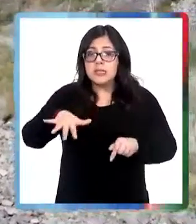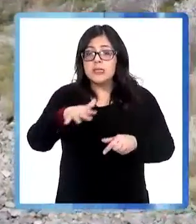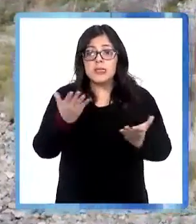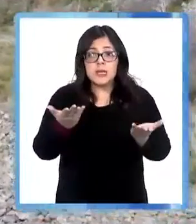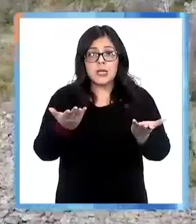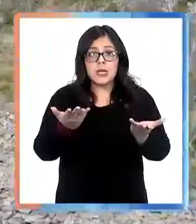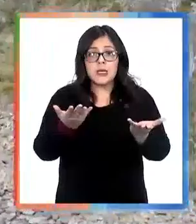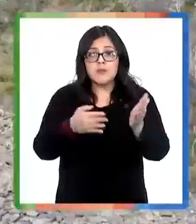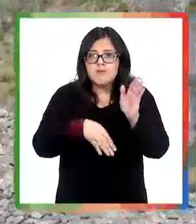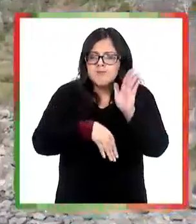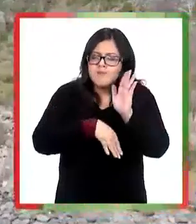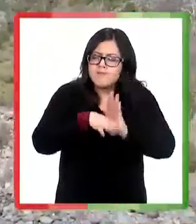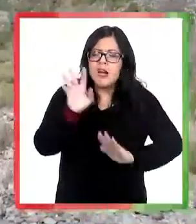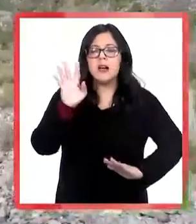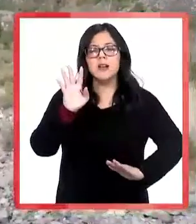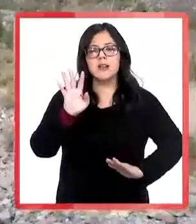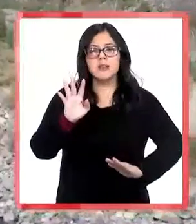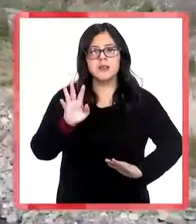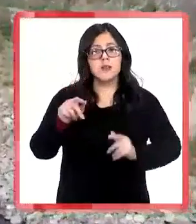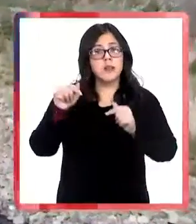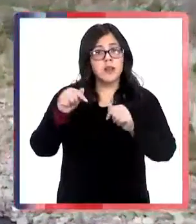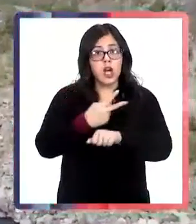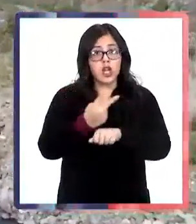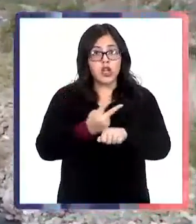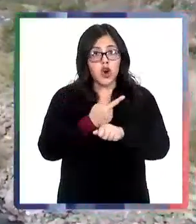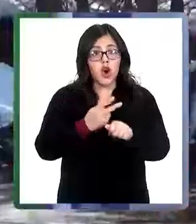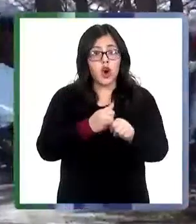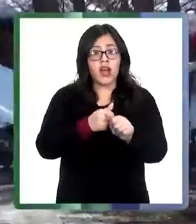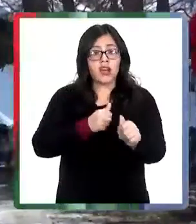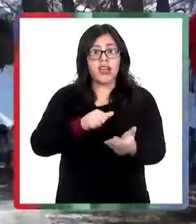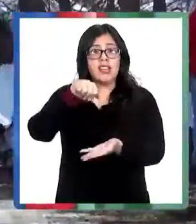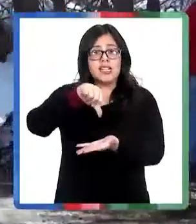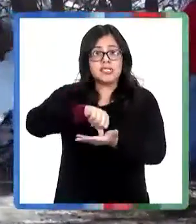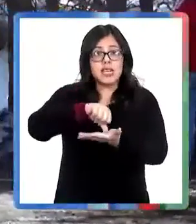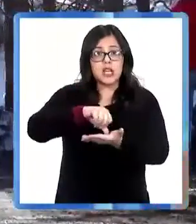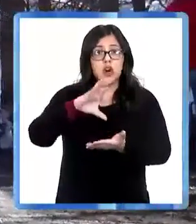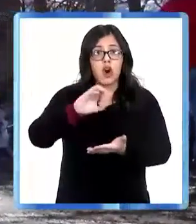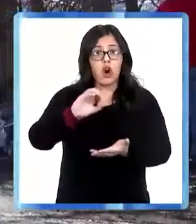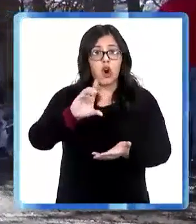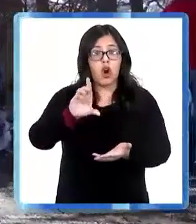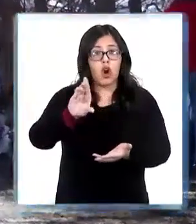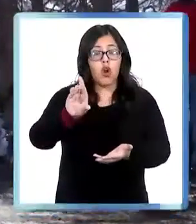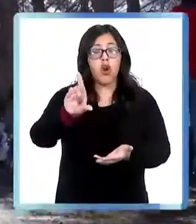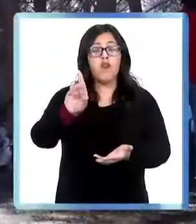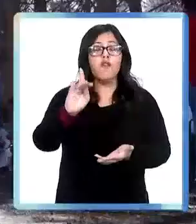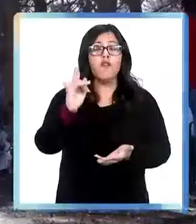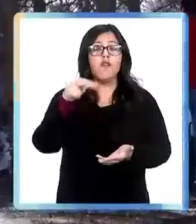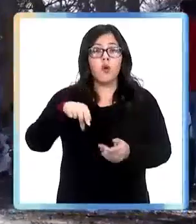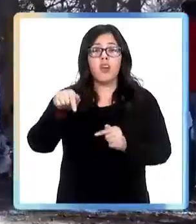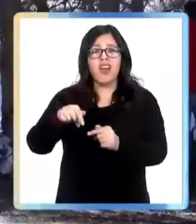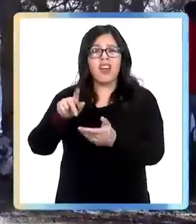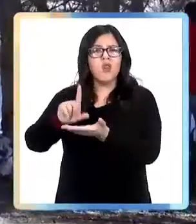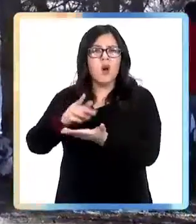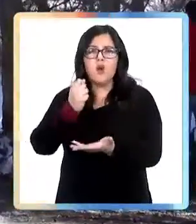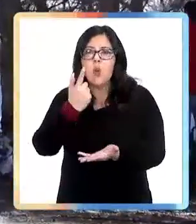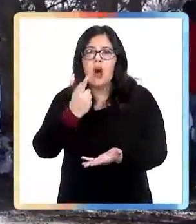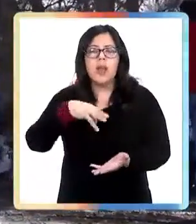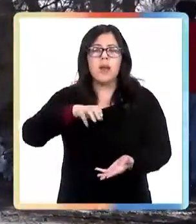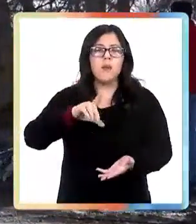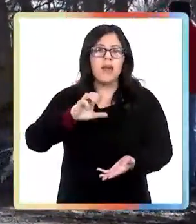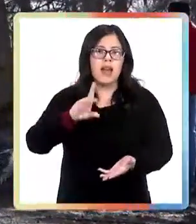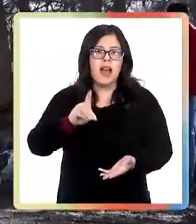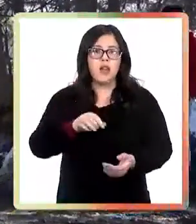invierno, esa condición se recrudece aún más. A más de 2 horas del centro de Colbún se encuentra el sector El